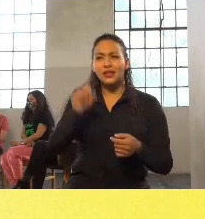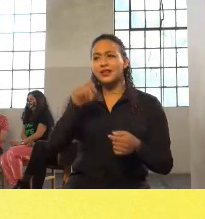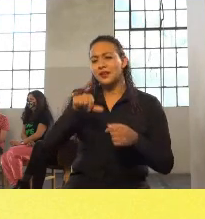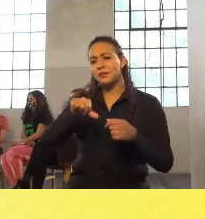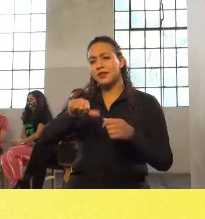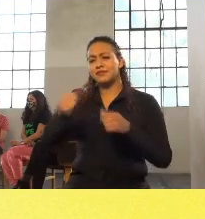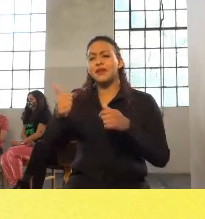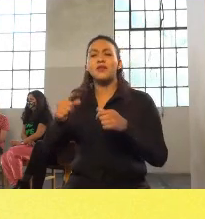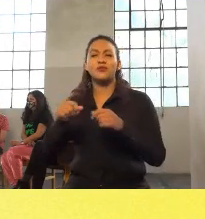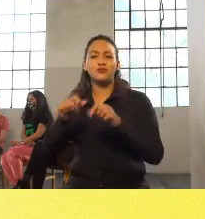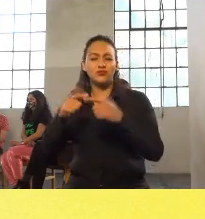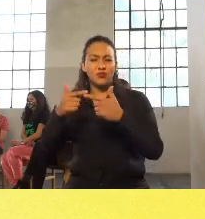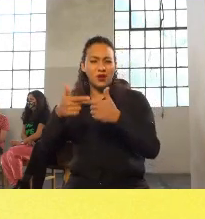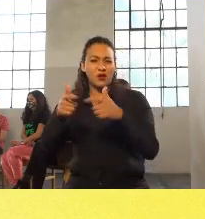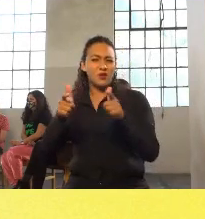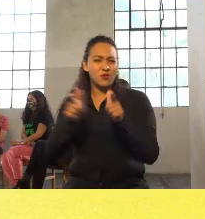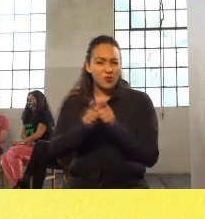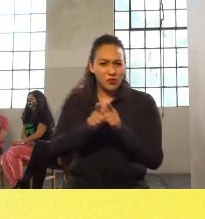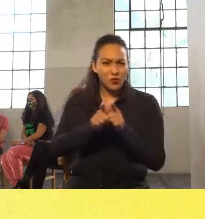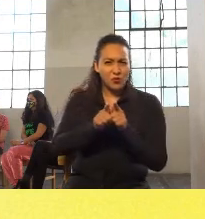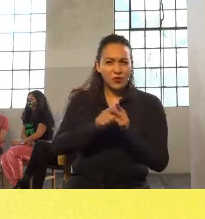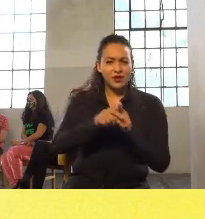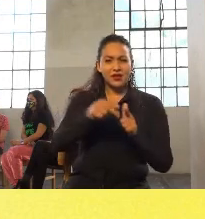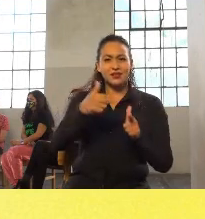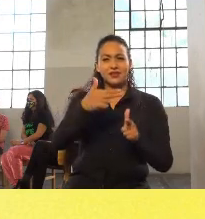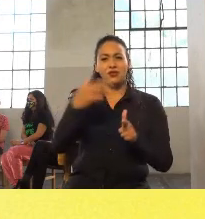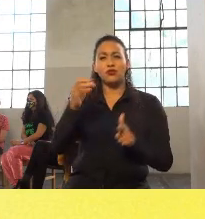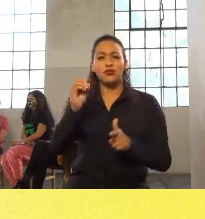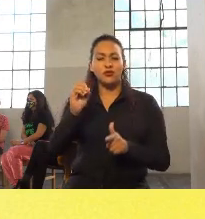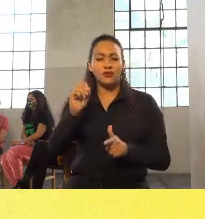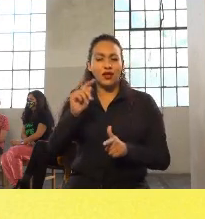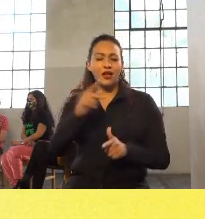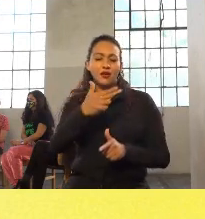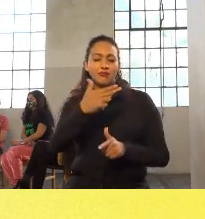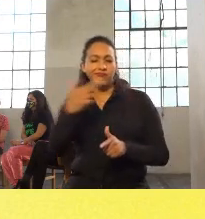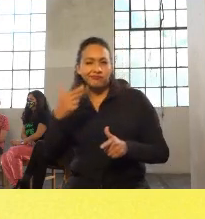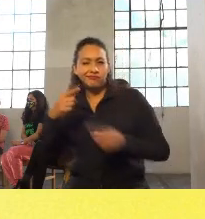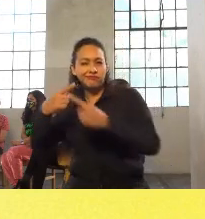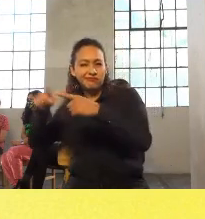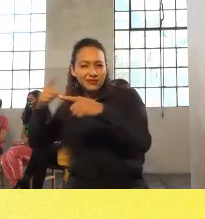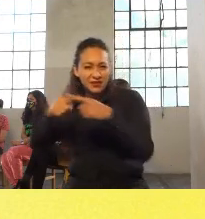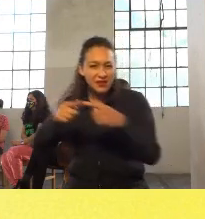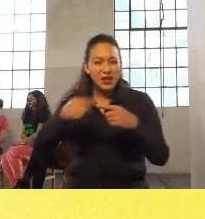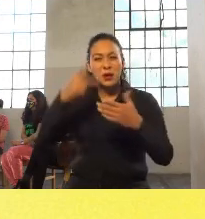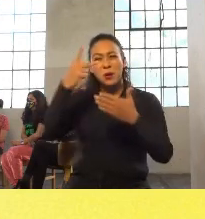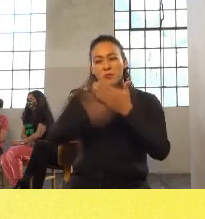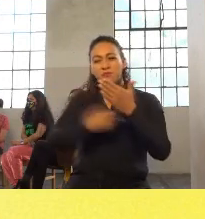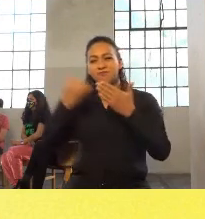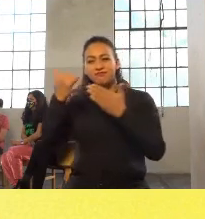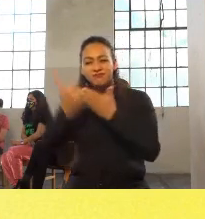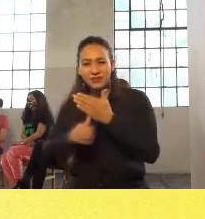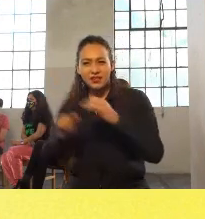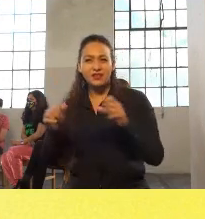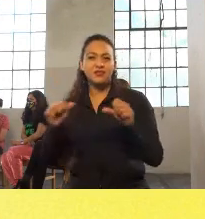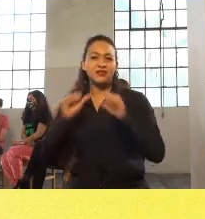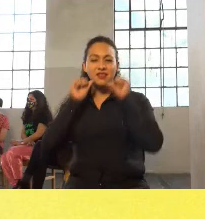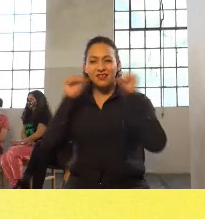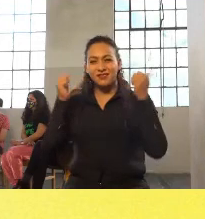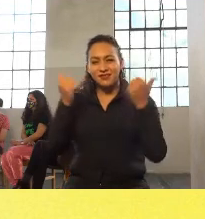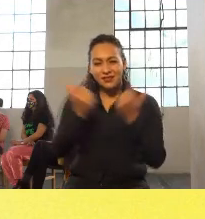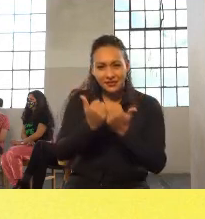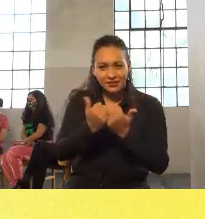este espacio, a Uber y Uber Eats, a Hoteles City Express, a la Universidad de la Comunicación también, a